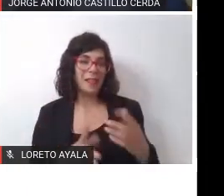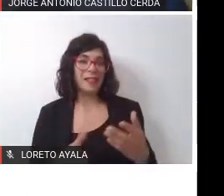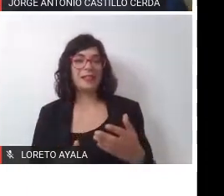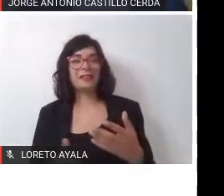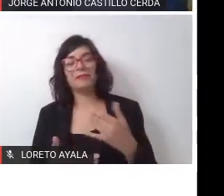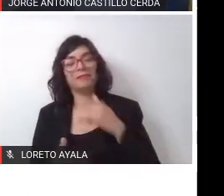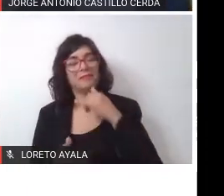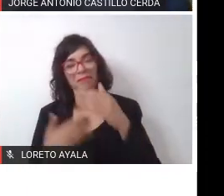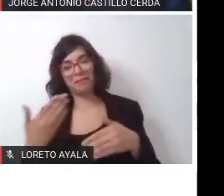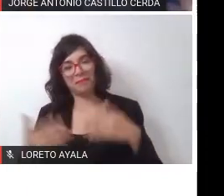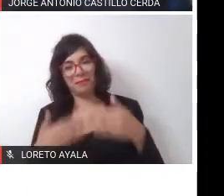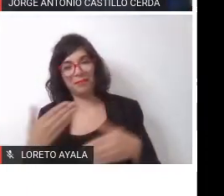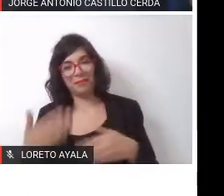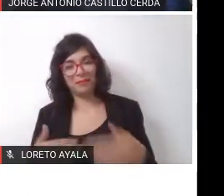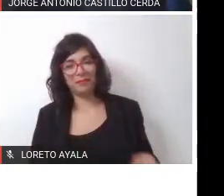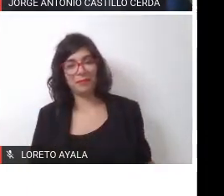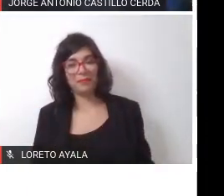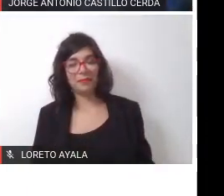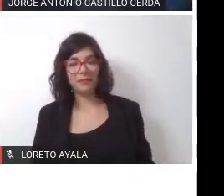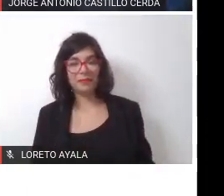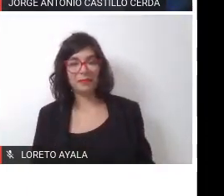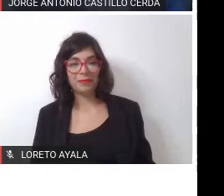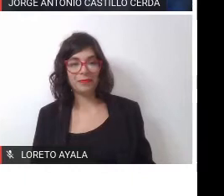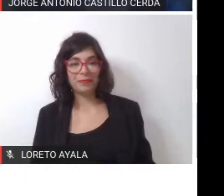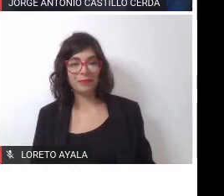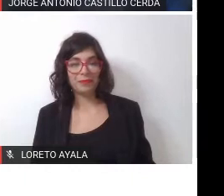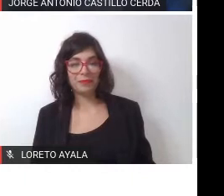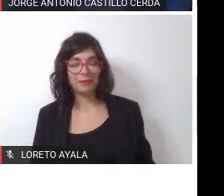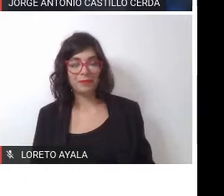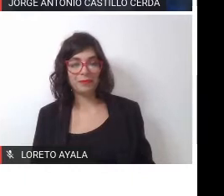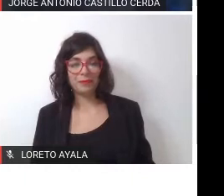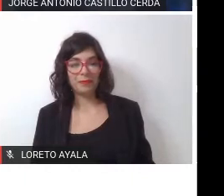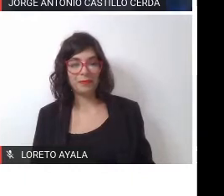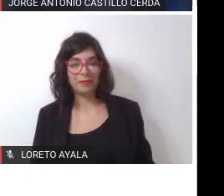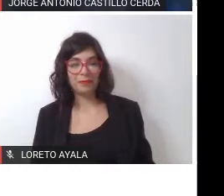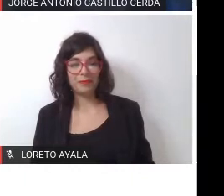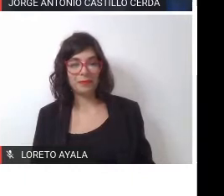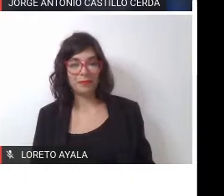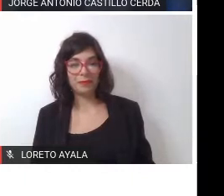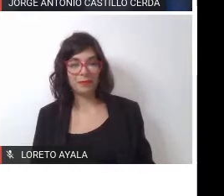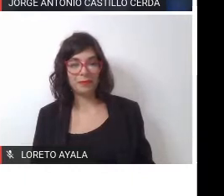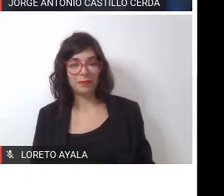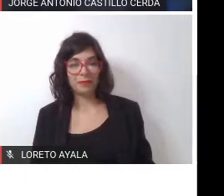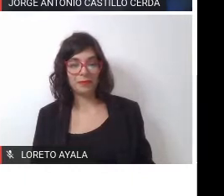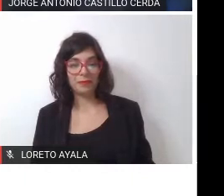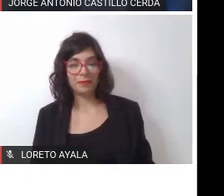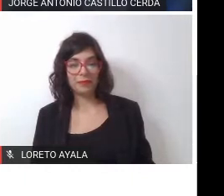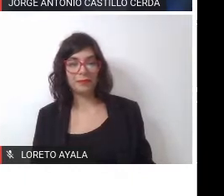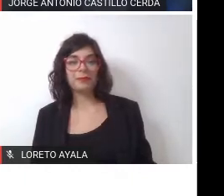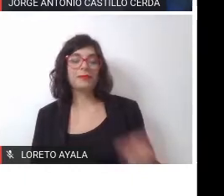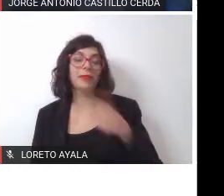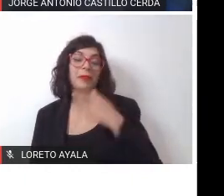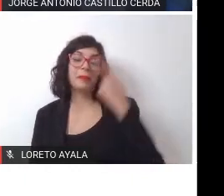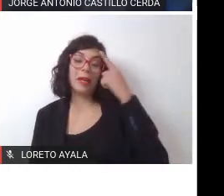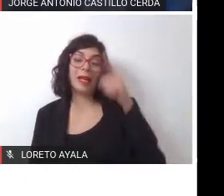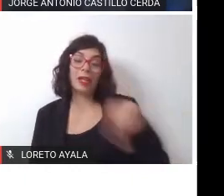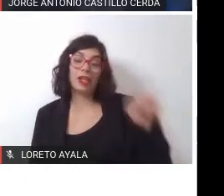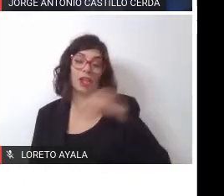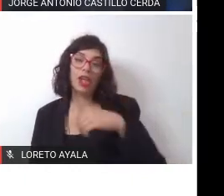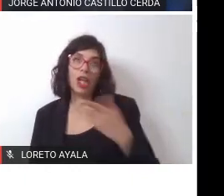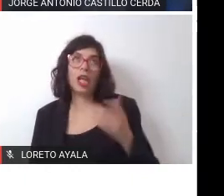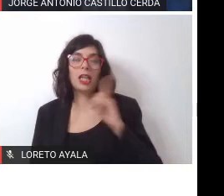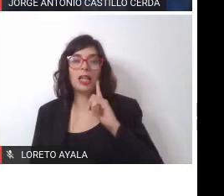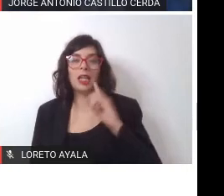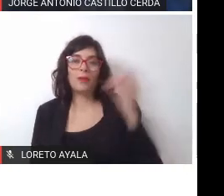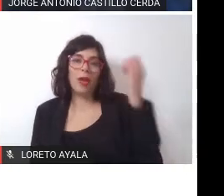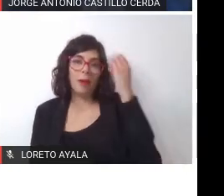otro, y enriquezcamos esta presentación para que todos podamos tener aprendizaje colaborativo,